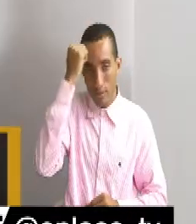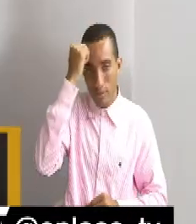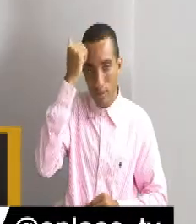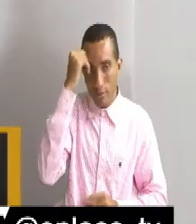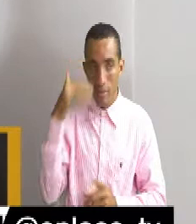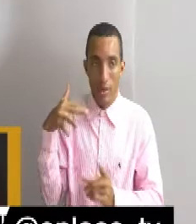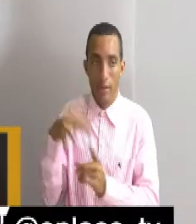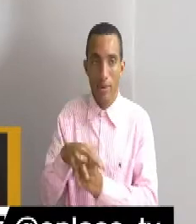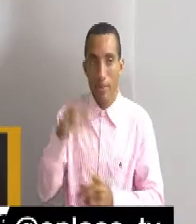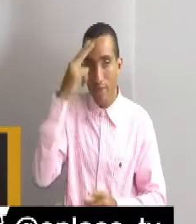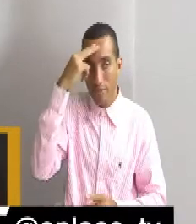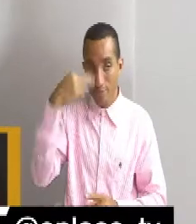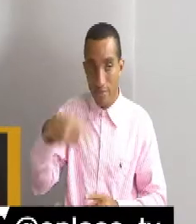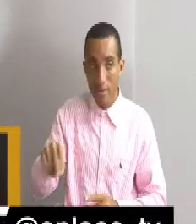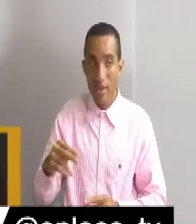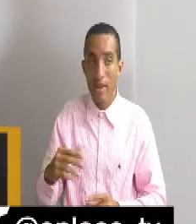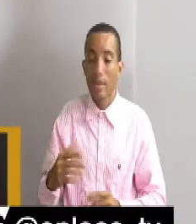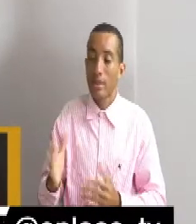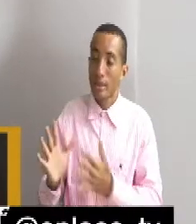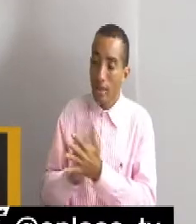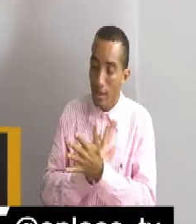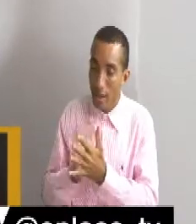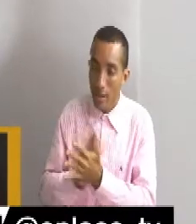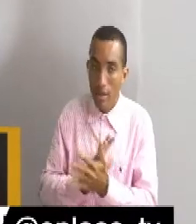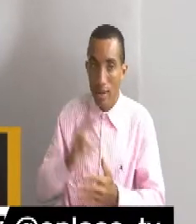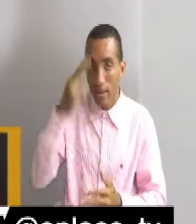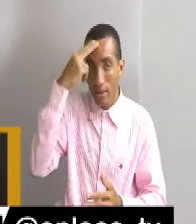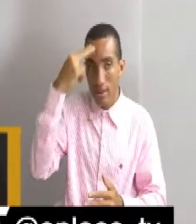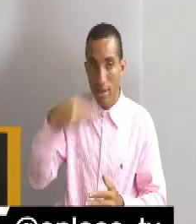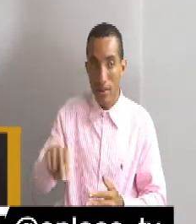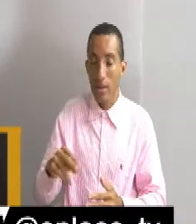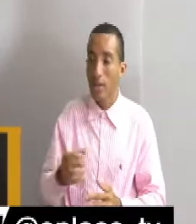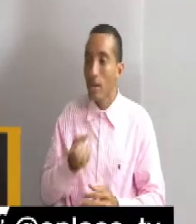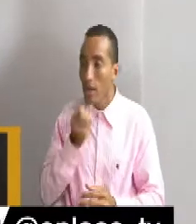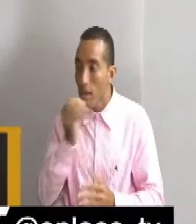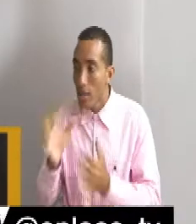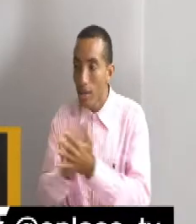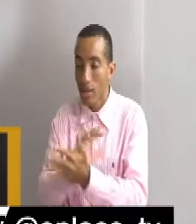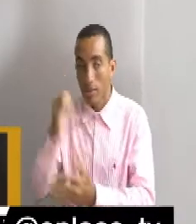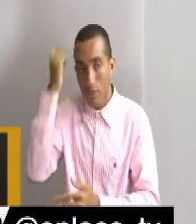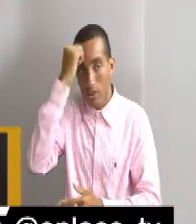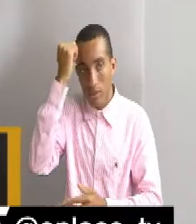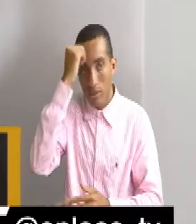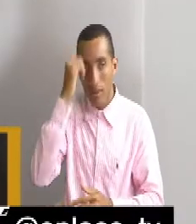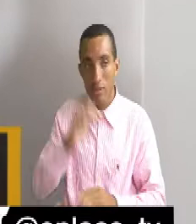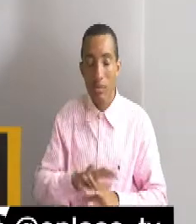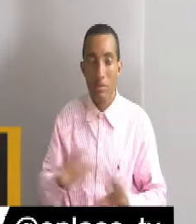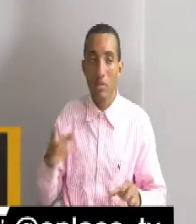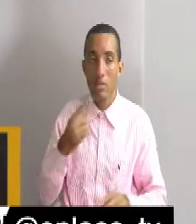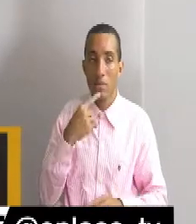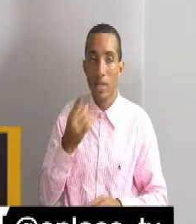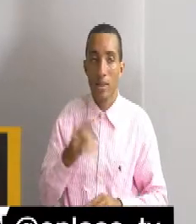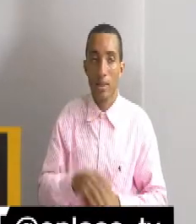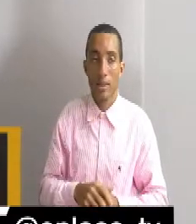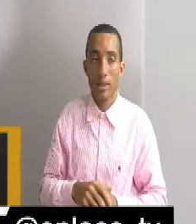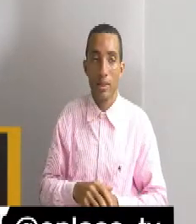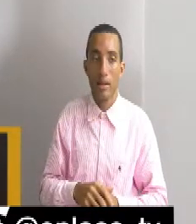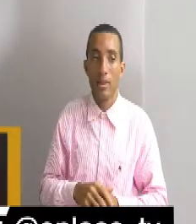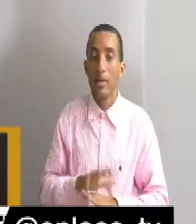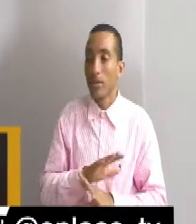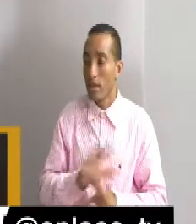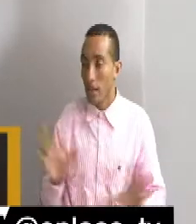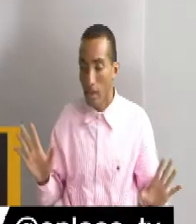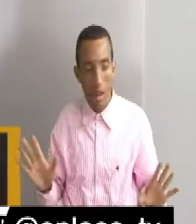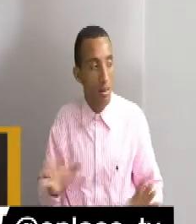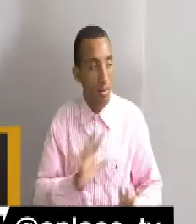me contó lo que estaba sucediendo, mi hijo habló con los profesores lo único que le dijeron fue vamos a tomar